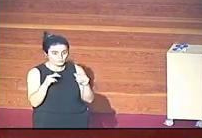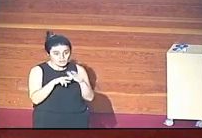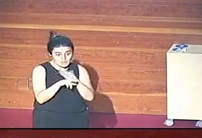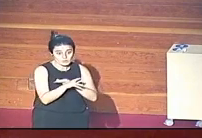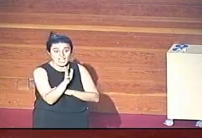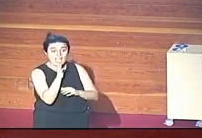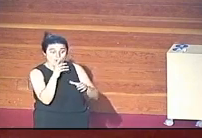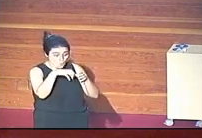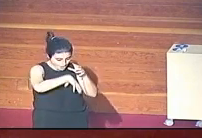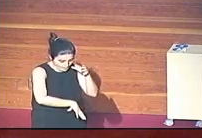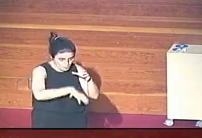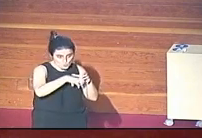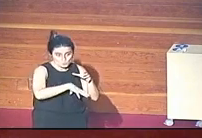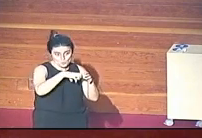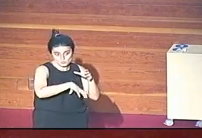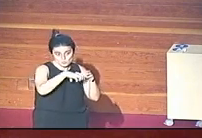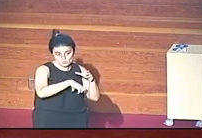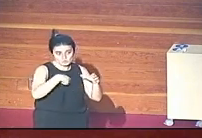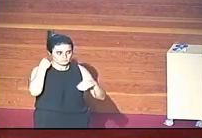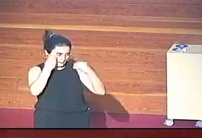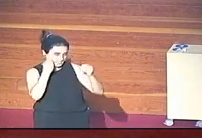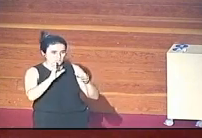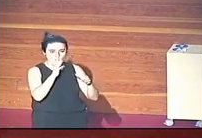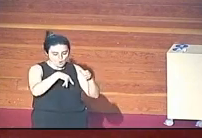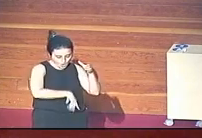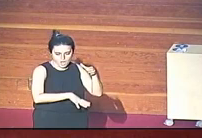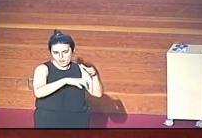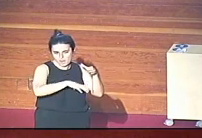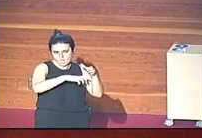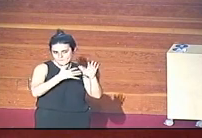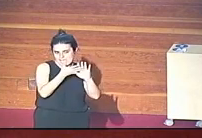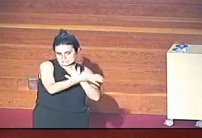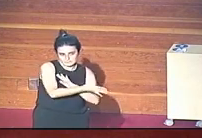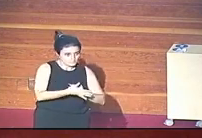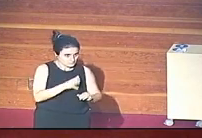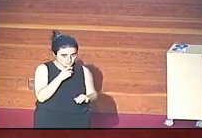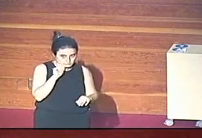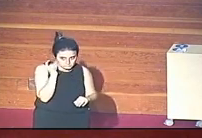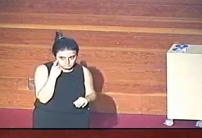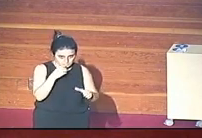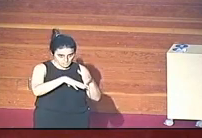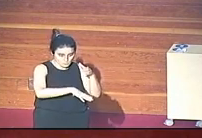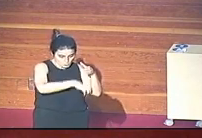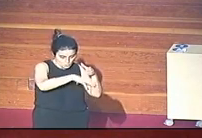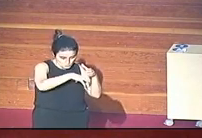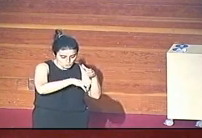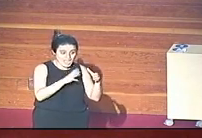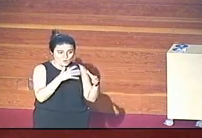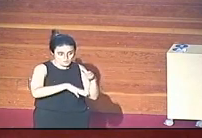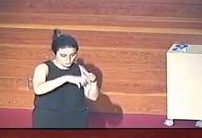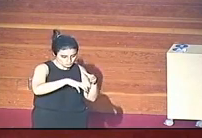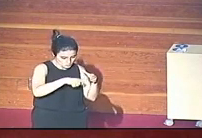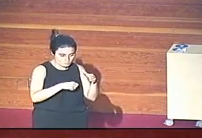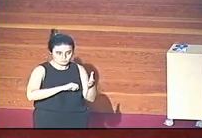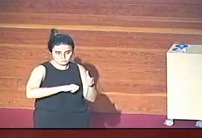acuífero nunca nunca iba a dejar de suministrar nos agua bueno pues estamos viendo que efectivamente los acuíferos se agotan si